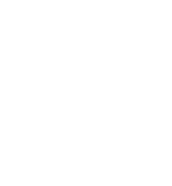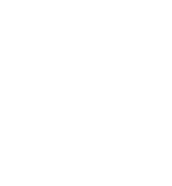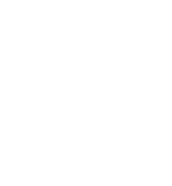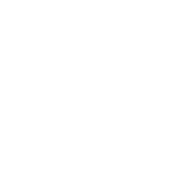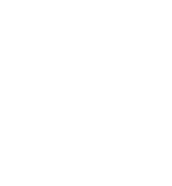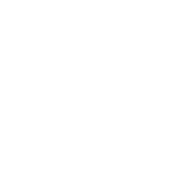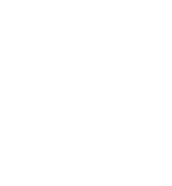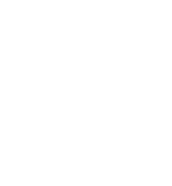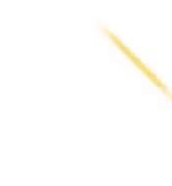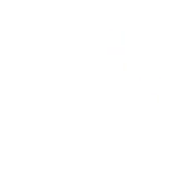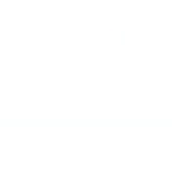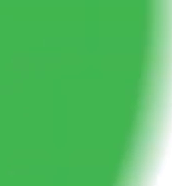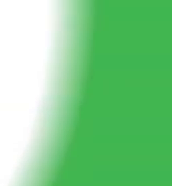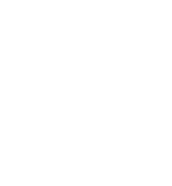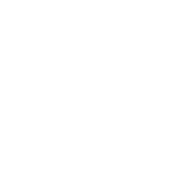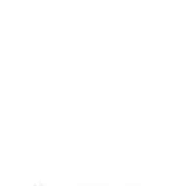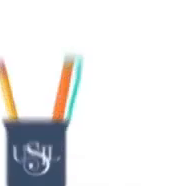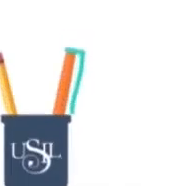y